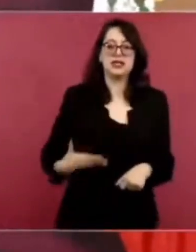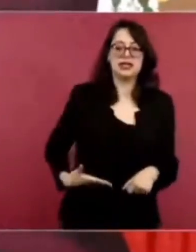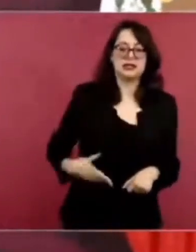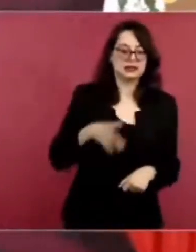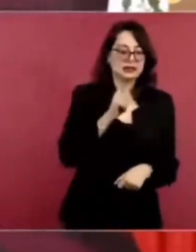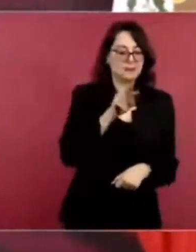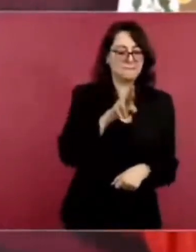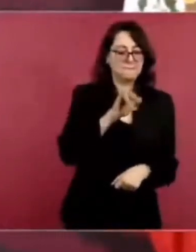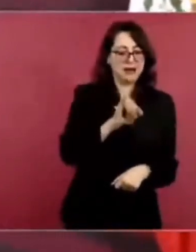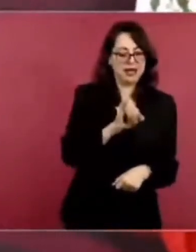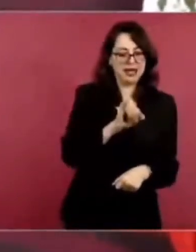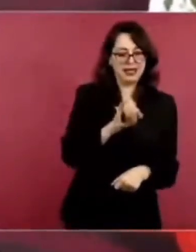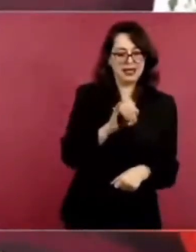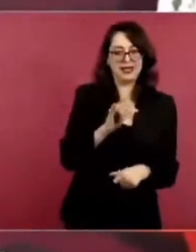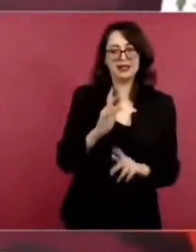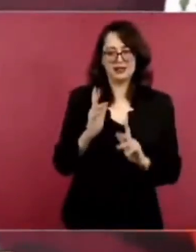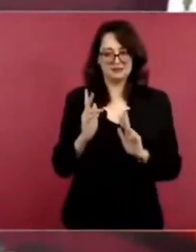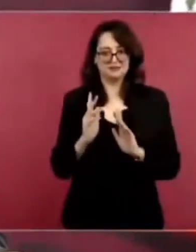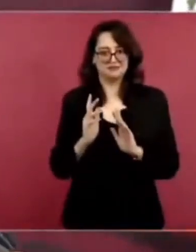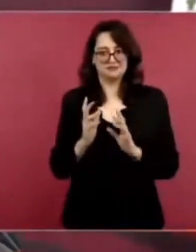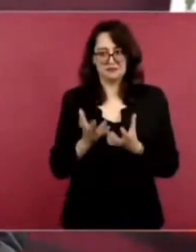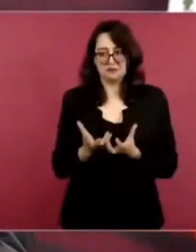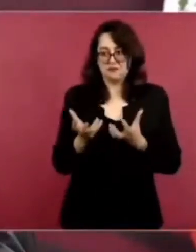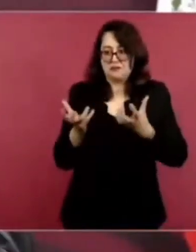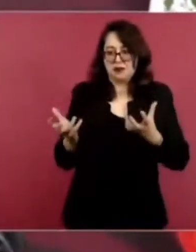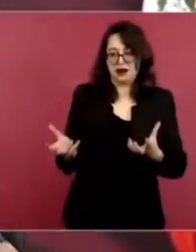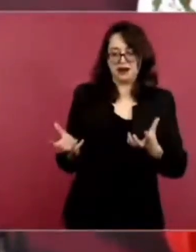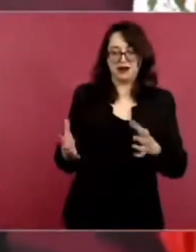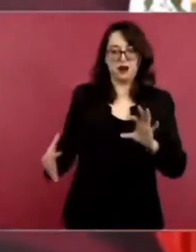Pero no solo fue la Procuraduría,